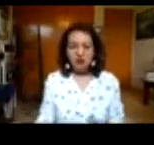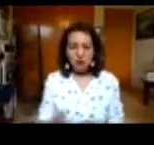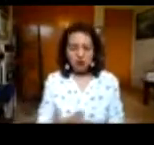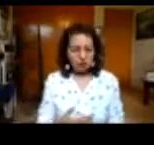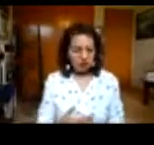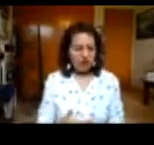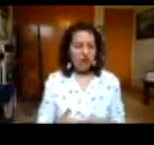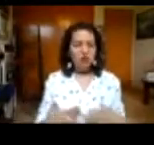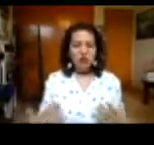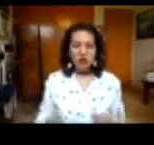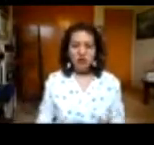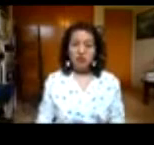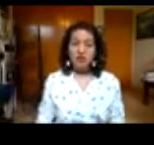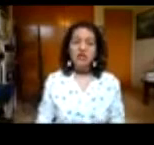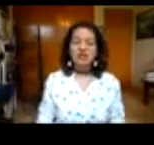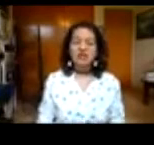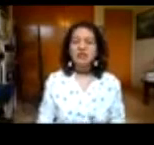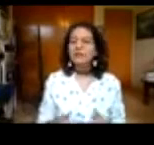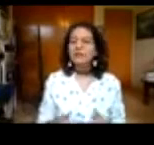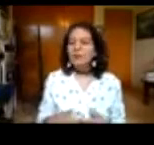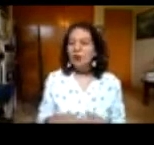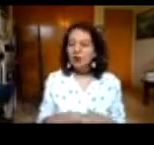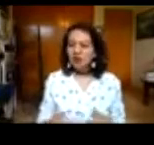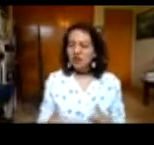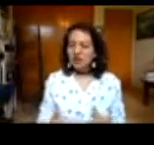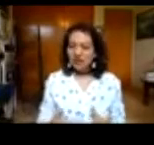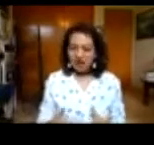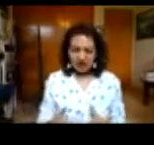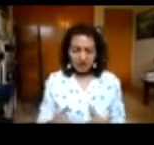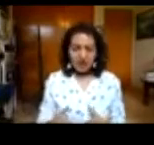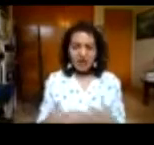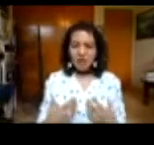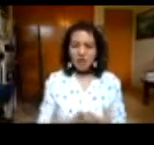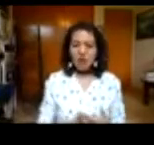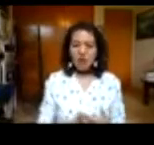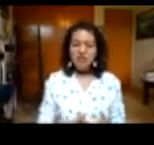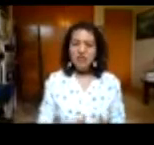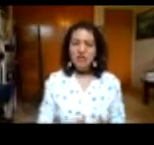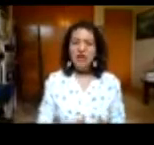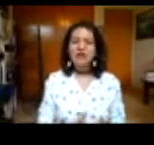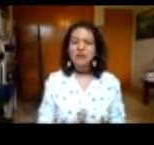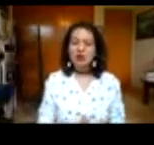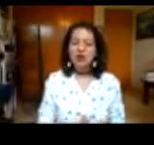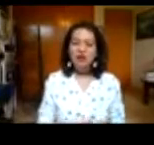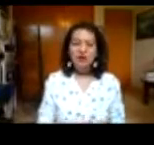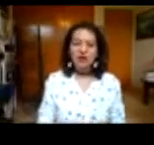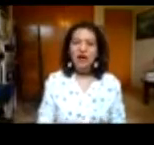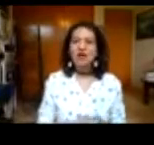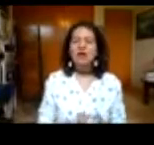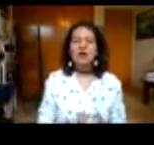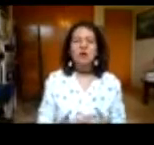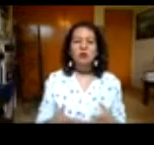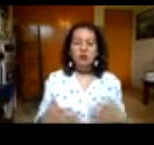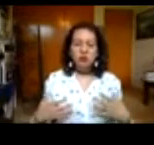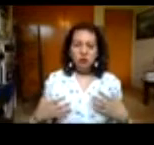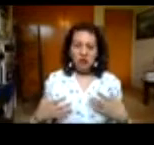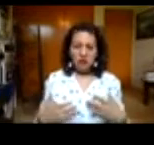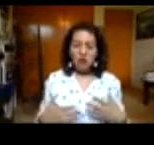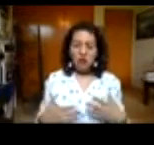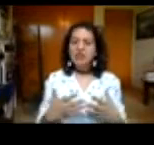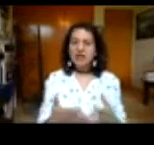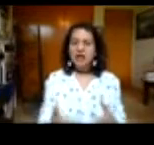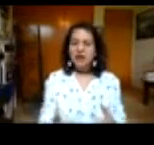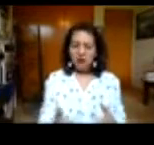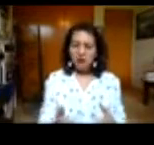en los últimos años y de especialistas, poderles acercar de manera muy sencilla y muy gráfica